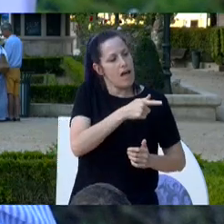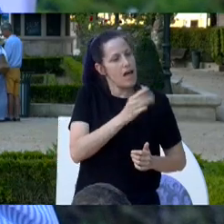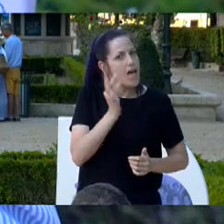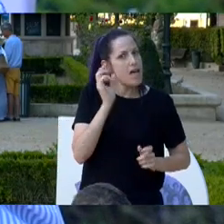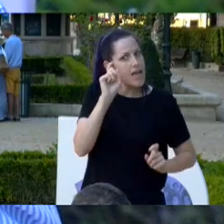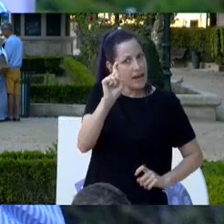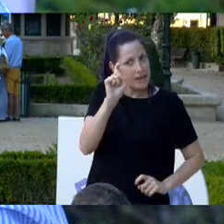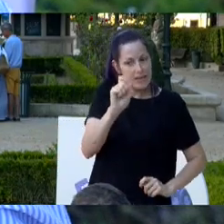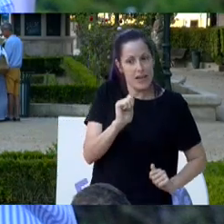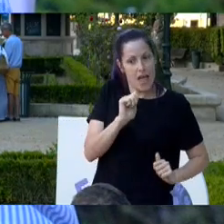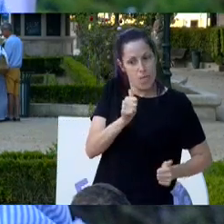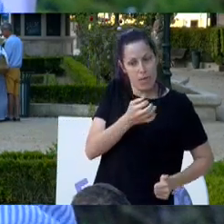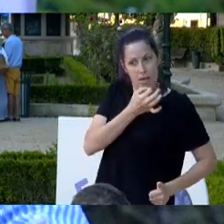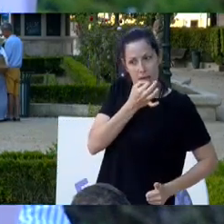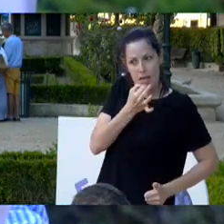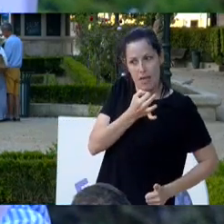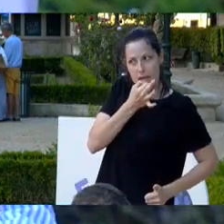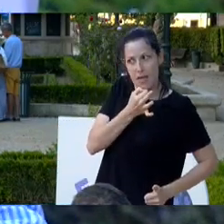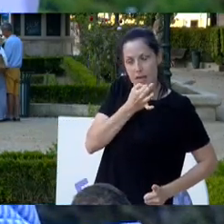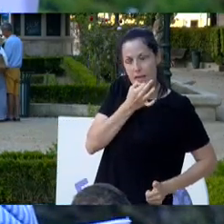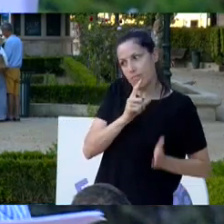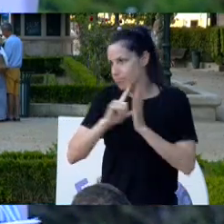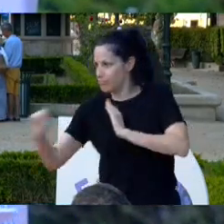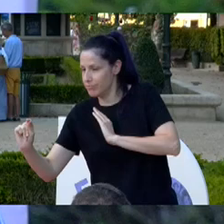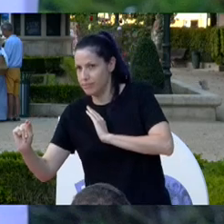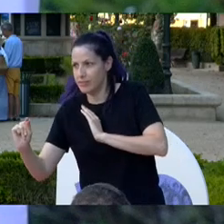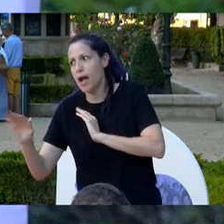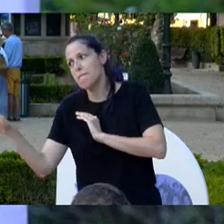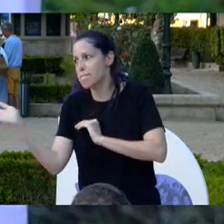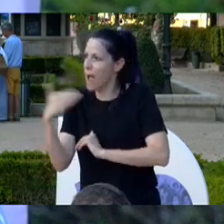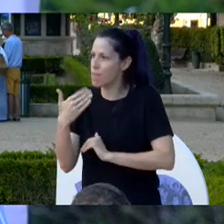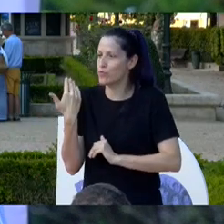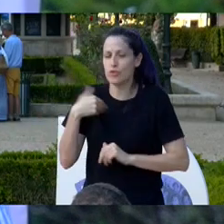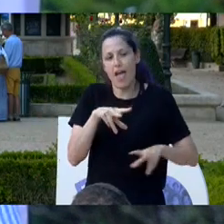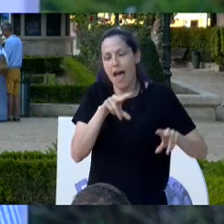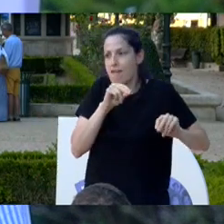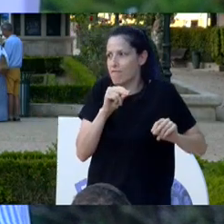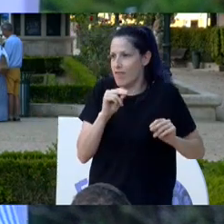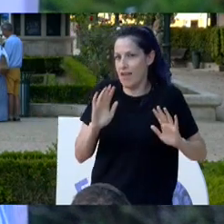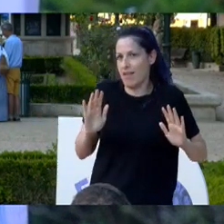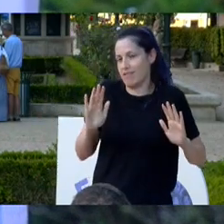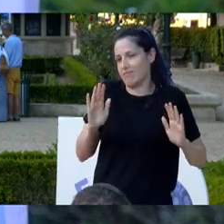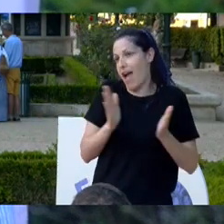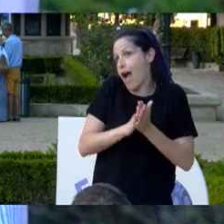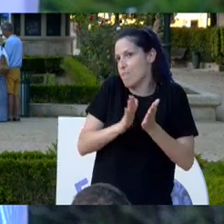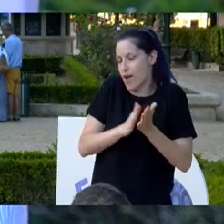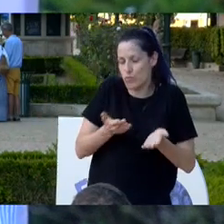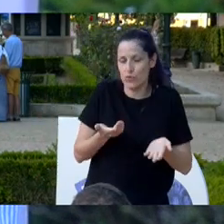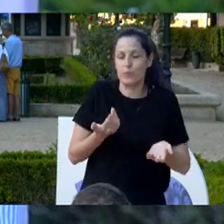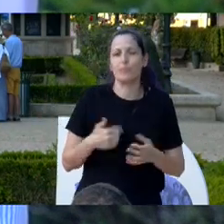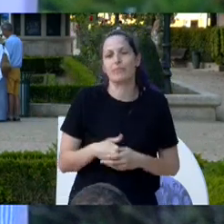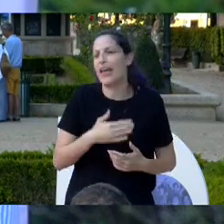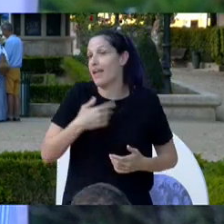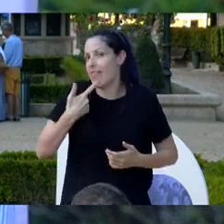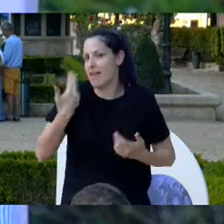de tal, e o viñan a buscar, don Luís, veña que xa están aplaudindo. E era que rematara a conferencia de